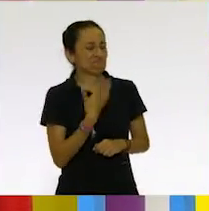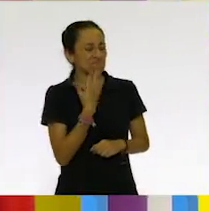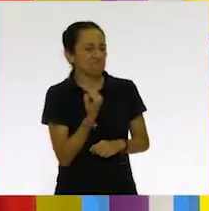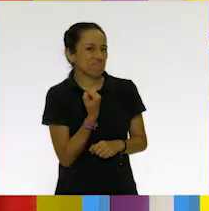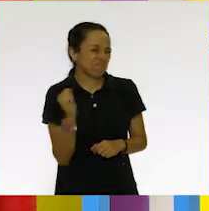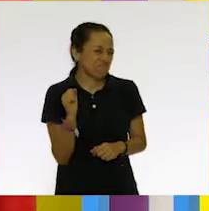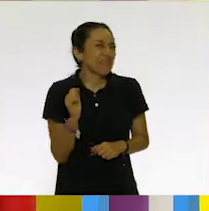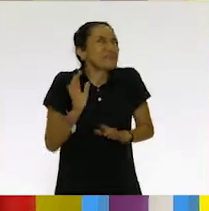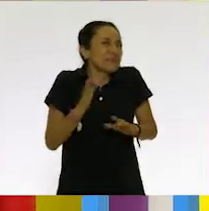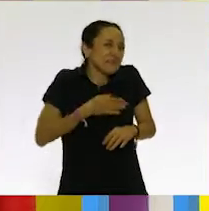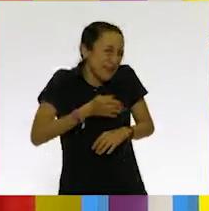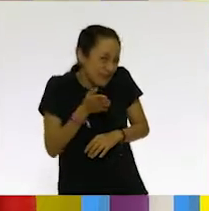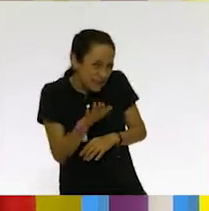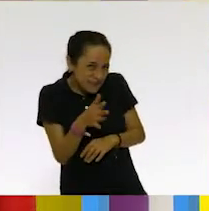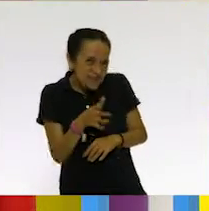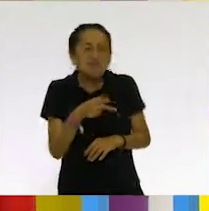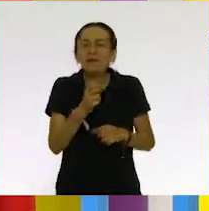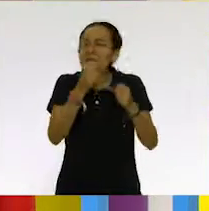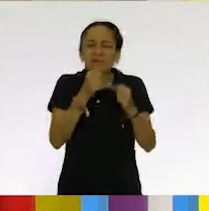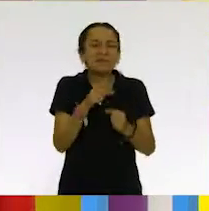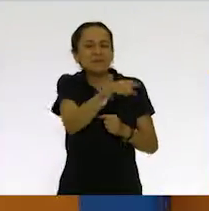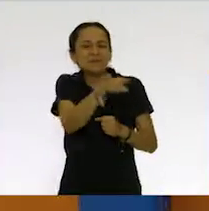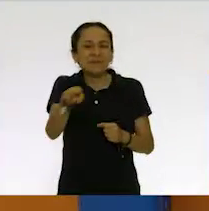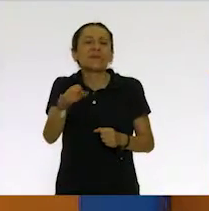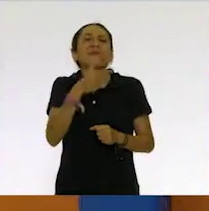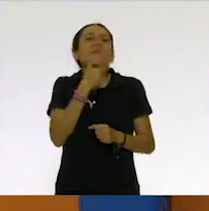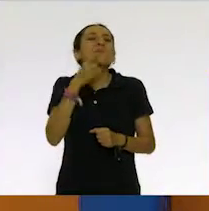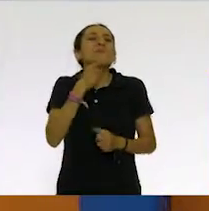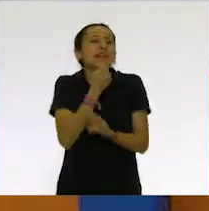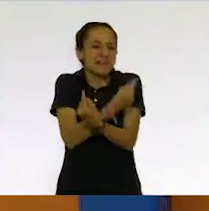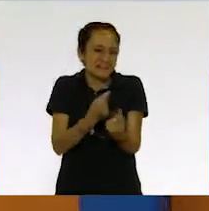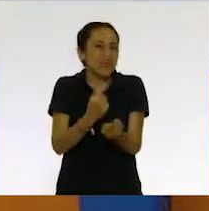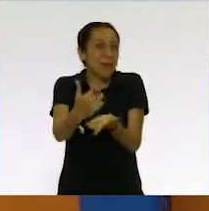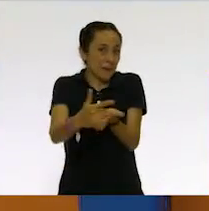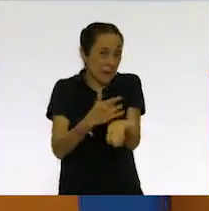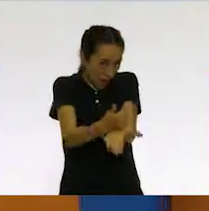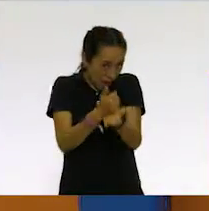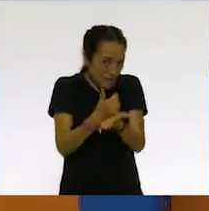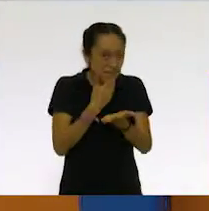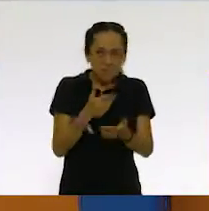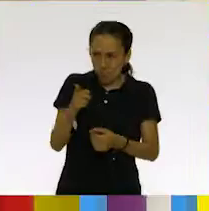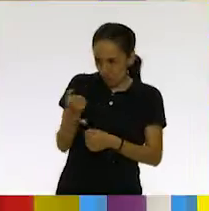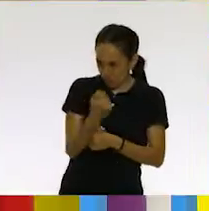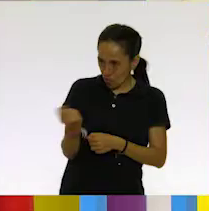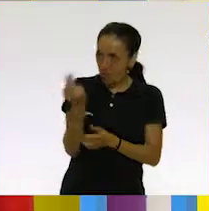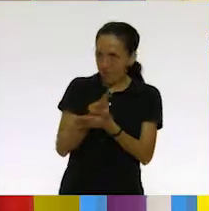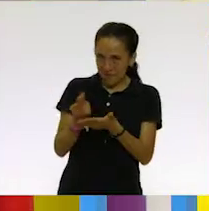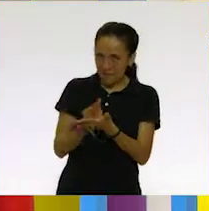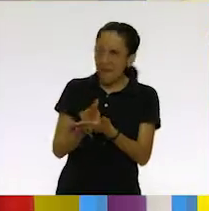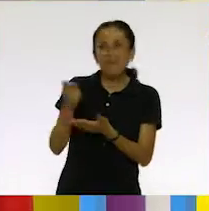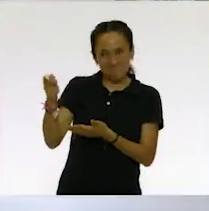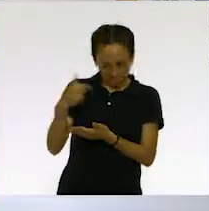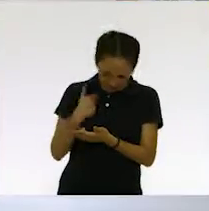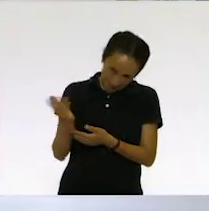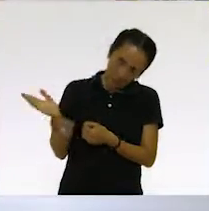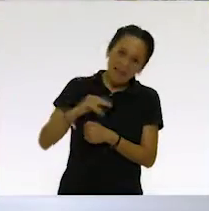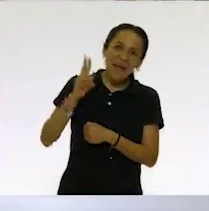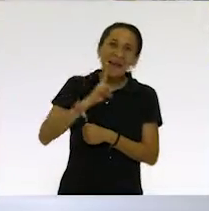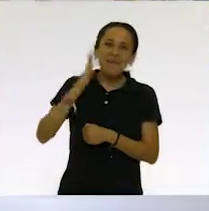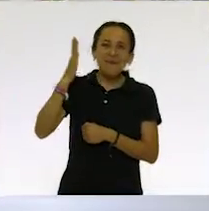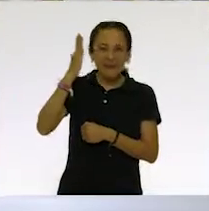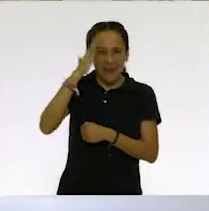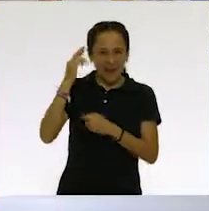ayuda de las niñas y los niños seguramente voy a mejorar mucho. Así como eres bueno para dibujar, vamos a hacer nuestro rompecabezas, ven. Uy, pues creo que estoy en